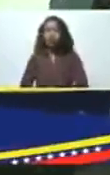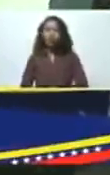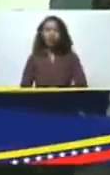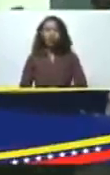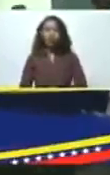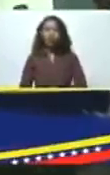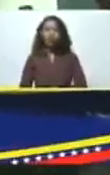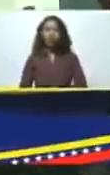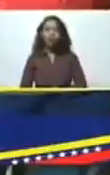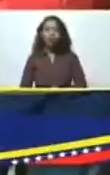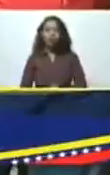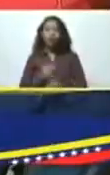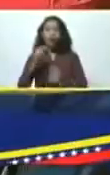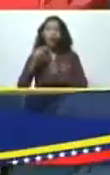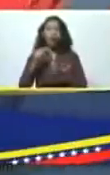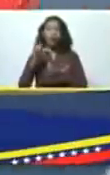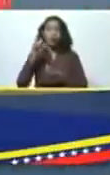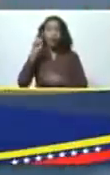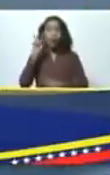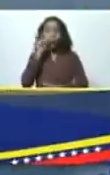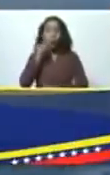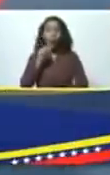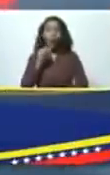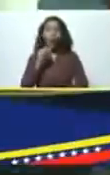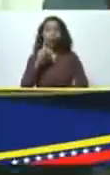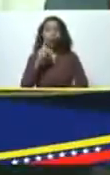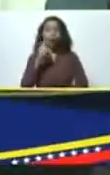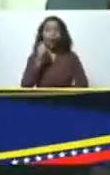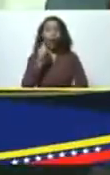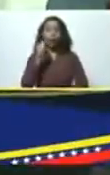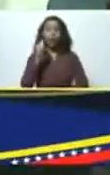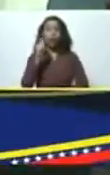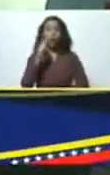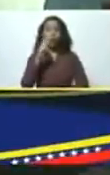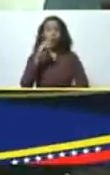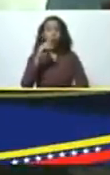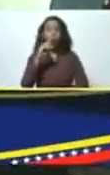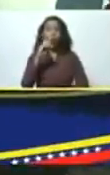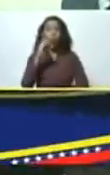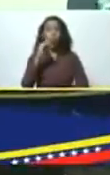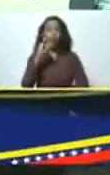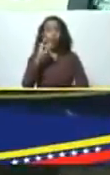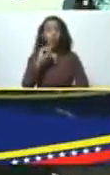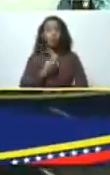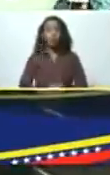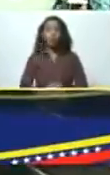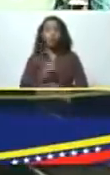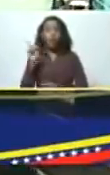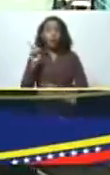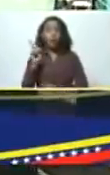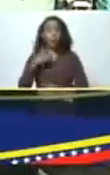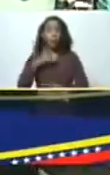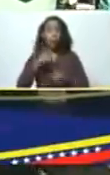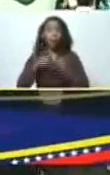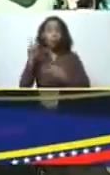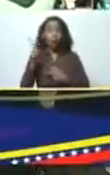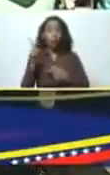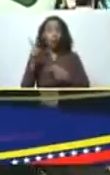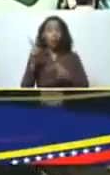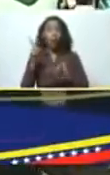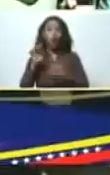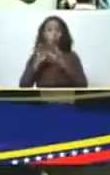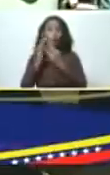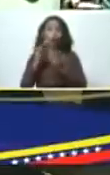El del medio se llama Katori Tadashi. ¿Katori Tadashi? Tadashi. ¿De dónde sacaste ese nombre? De esposa que su familia es japonesa. ¿Ah,